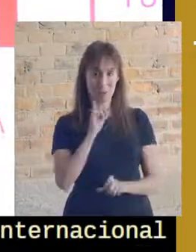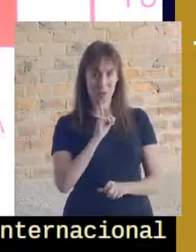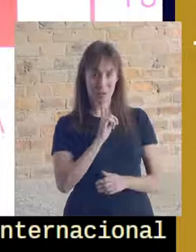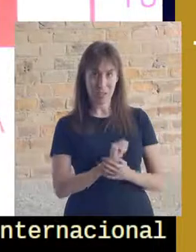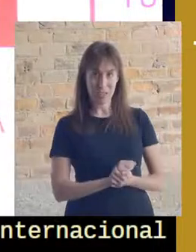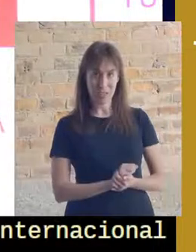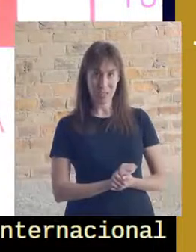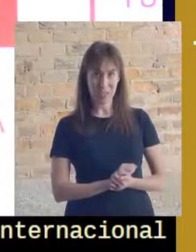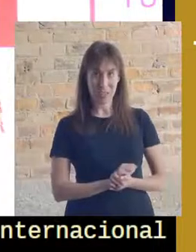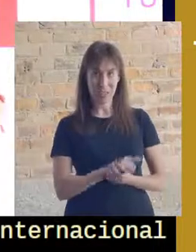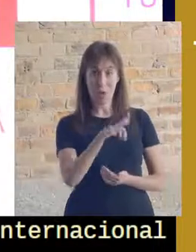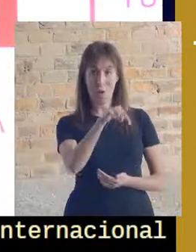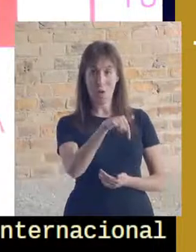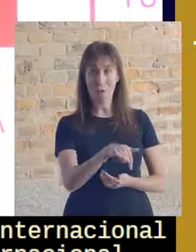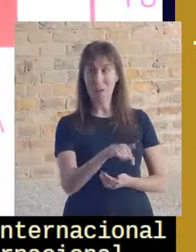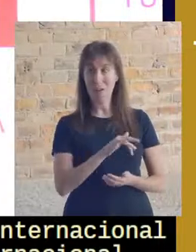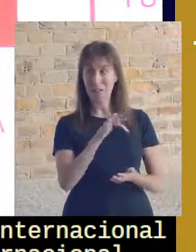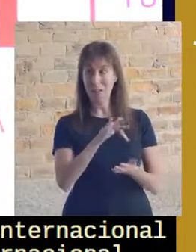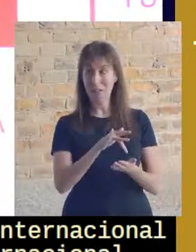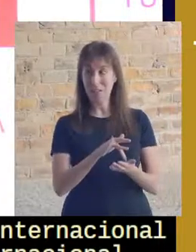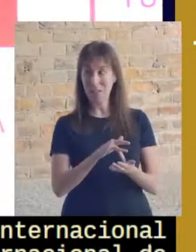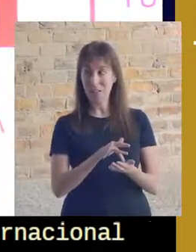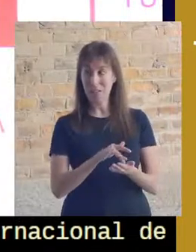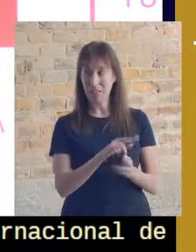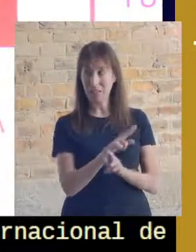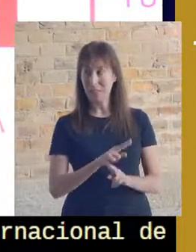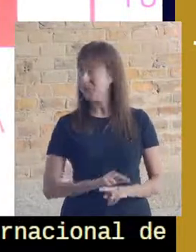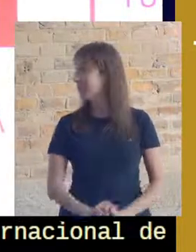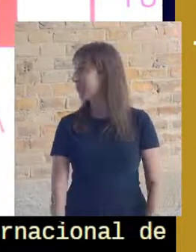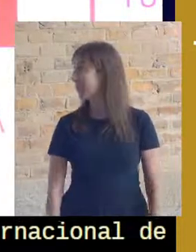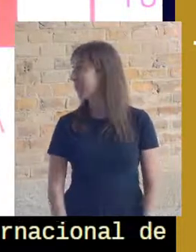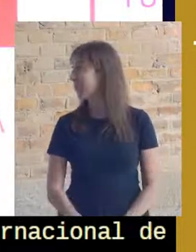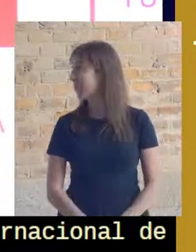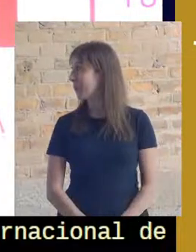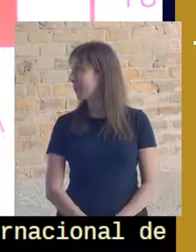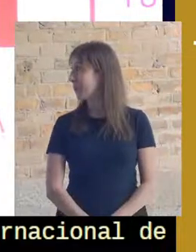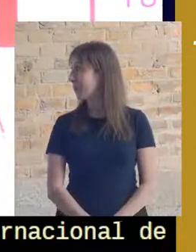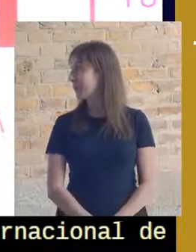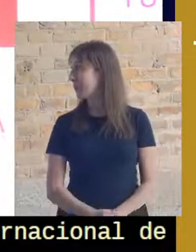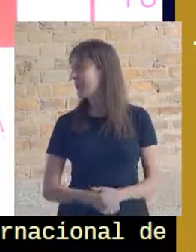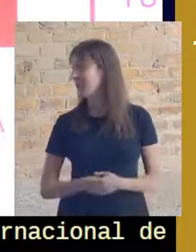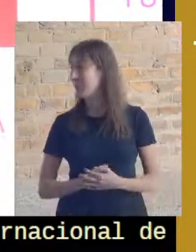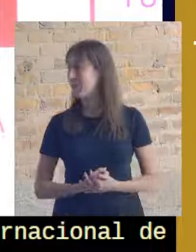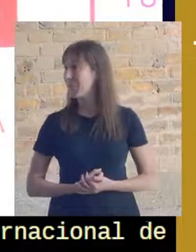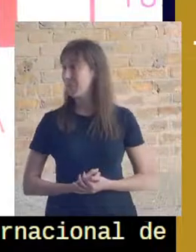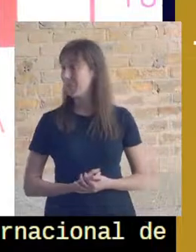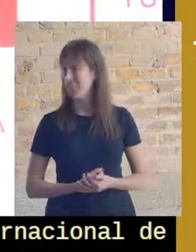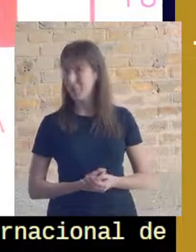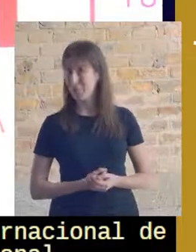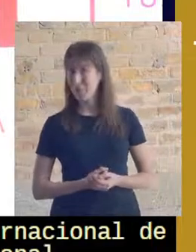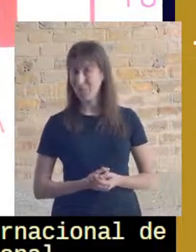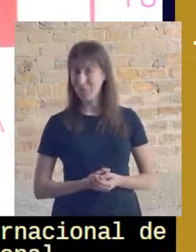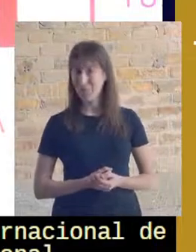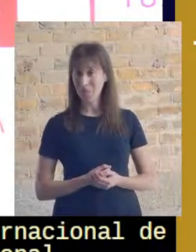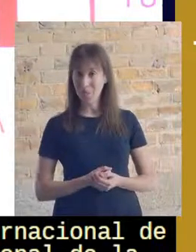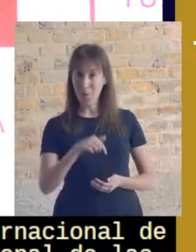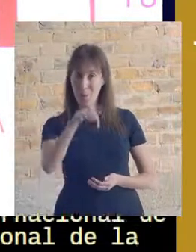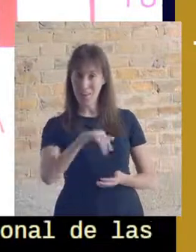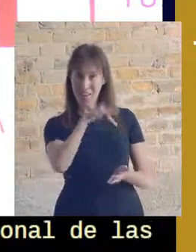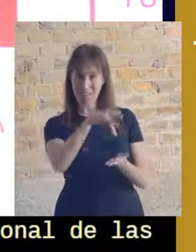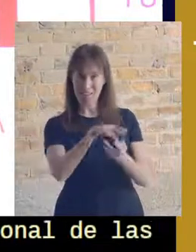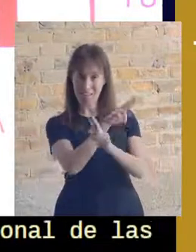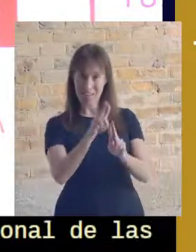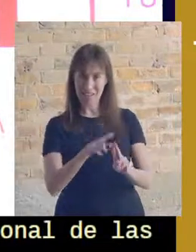hoy hoy es el Día Internacional de las lenguas de snos vale Hoy es el Día Internacional de las lenguas de